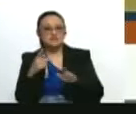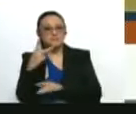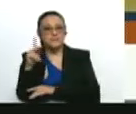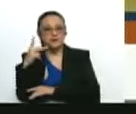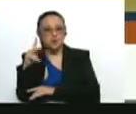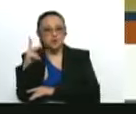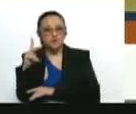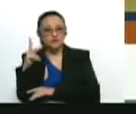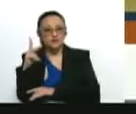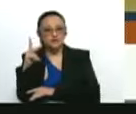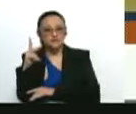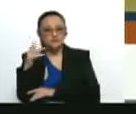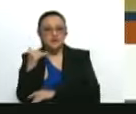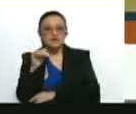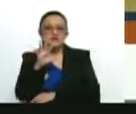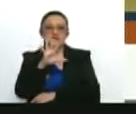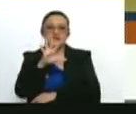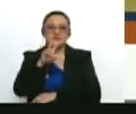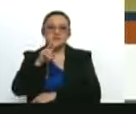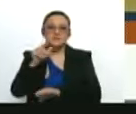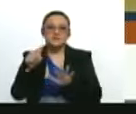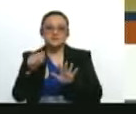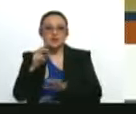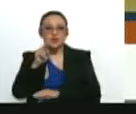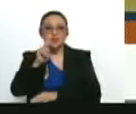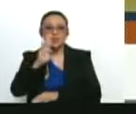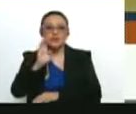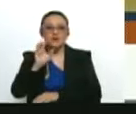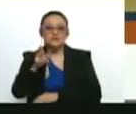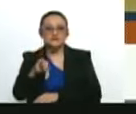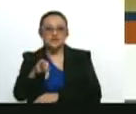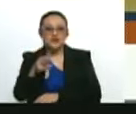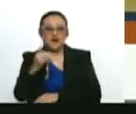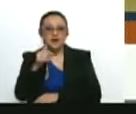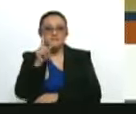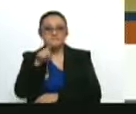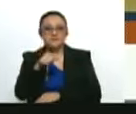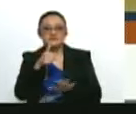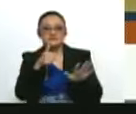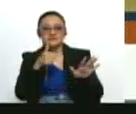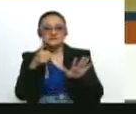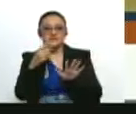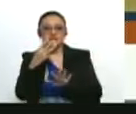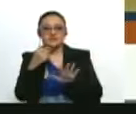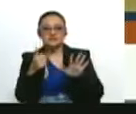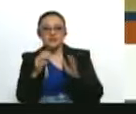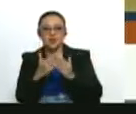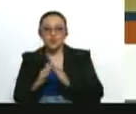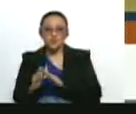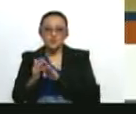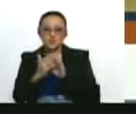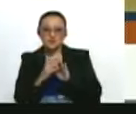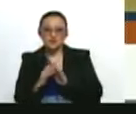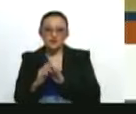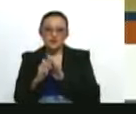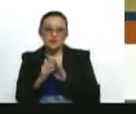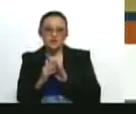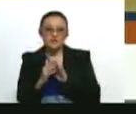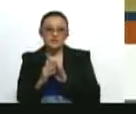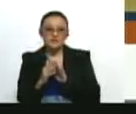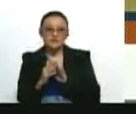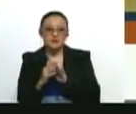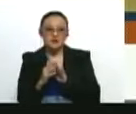parroquias, tiene 526 VC, tiene 1.636 comunidades. Ahí